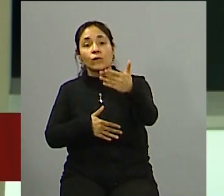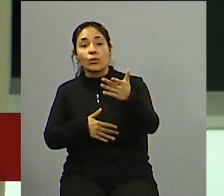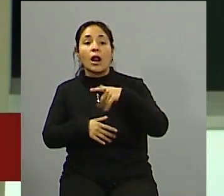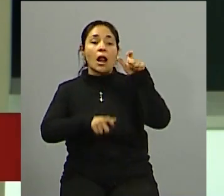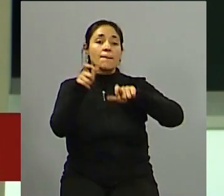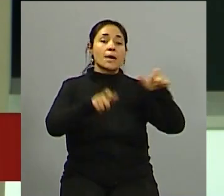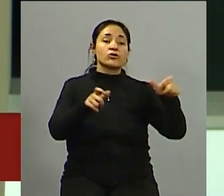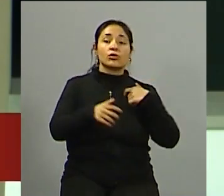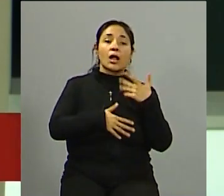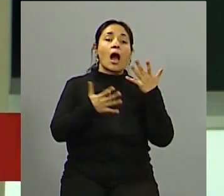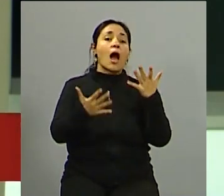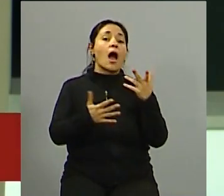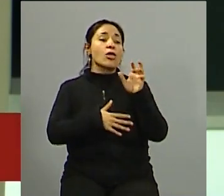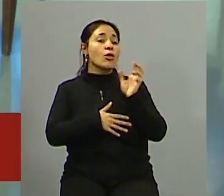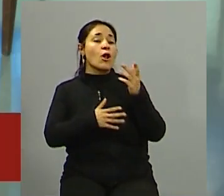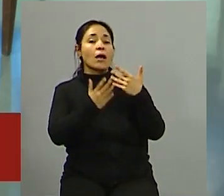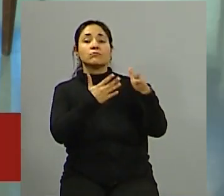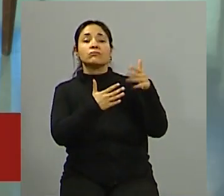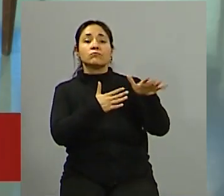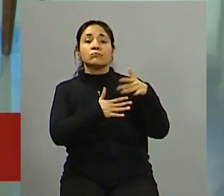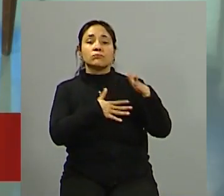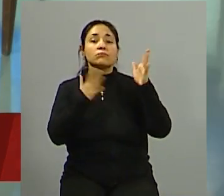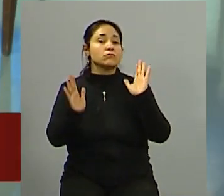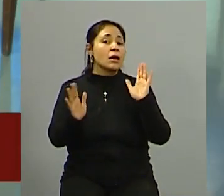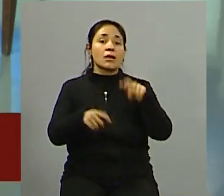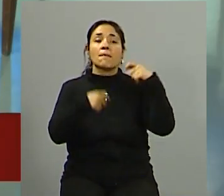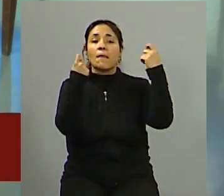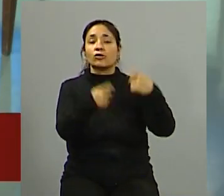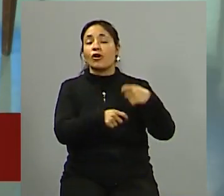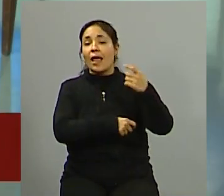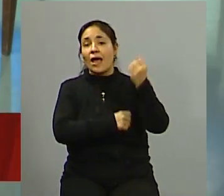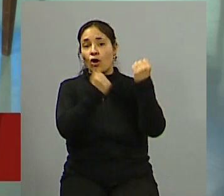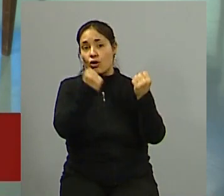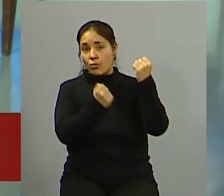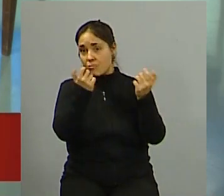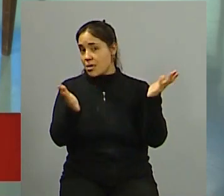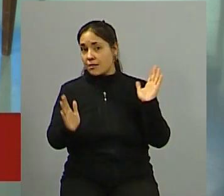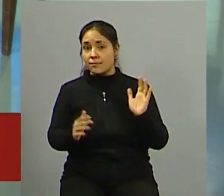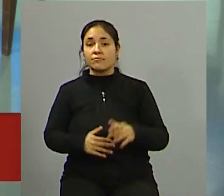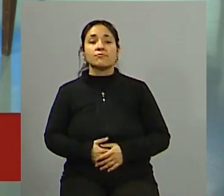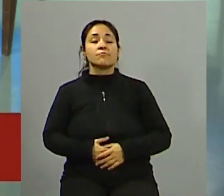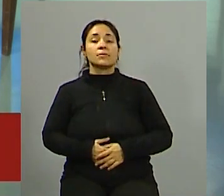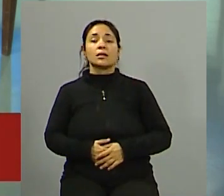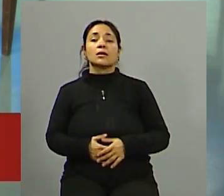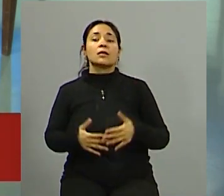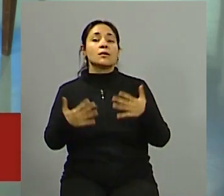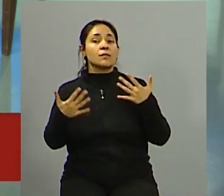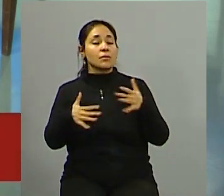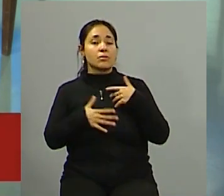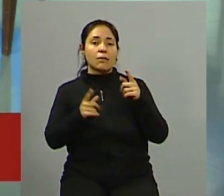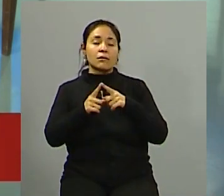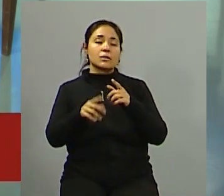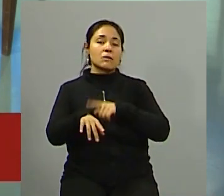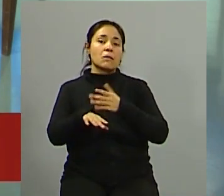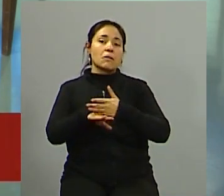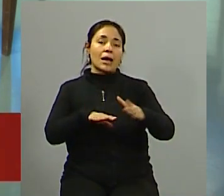personas probablemente empiecen a deshacerse de esos dólares para empezar a hacer inversiones productivas en la economía, haciendo que el dólar baje. Se ha hecho un camino, digo, bastante largo.